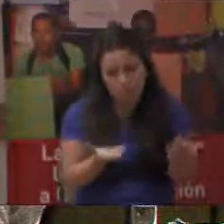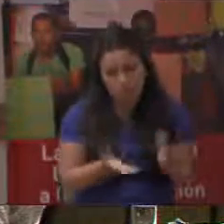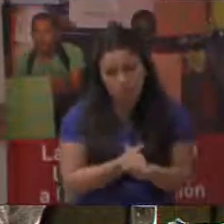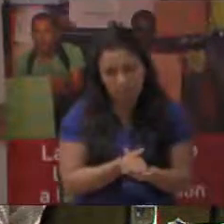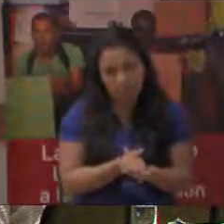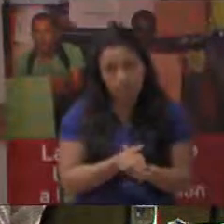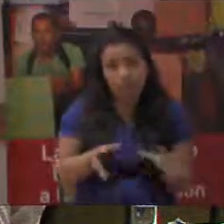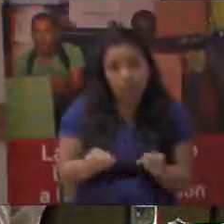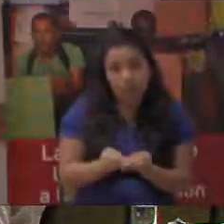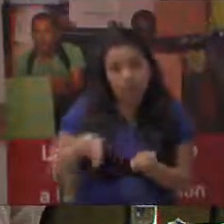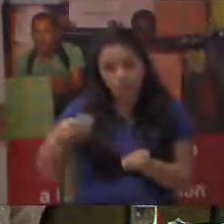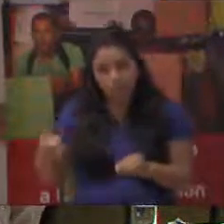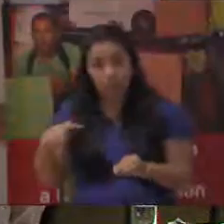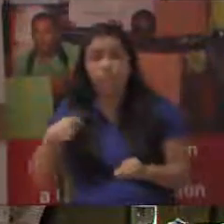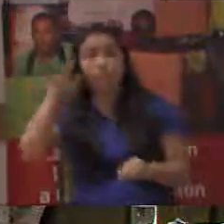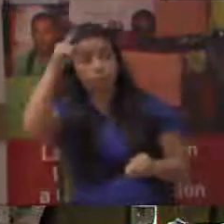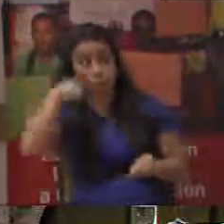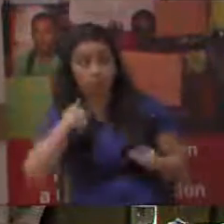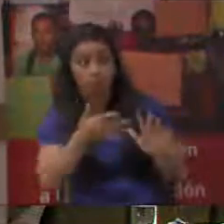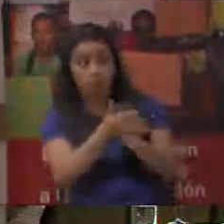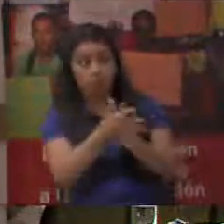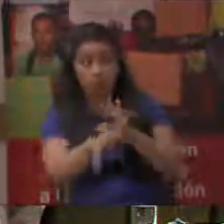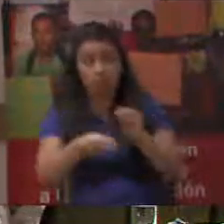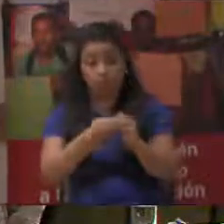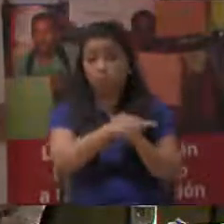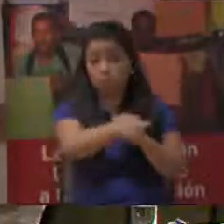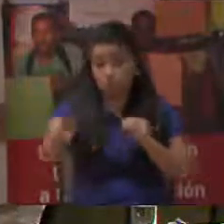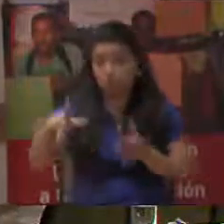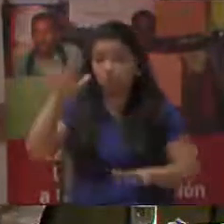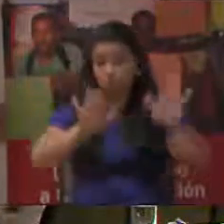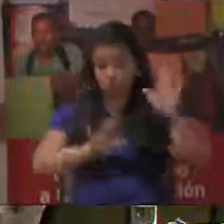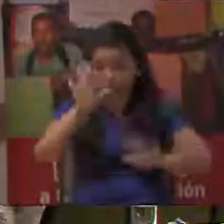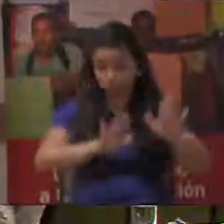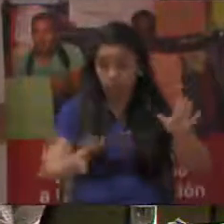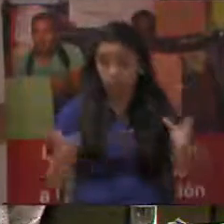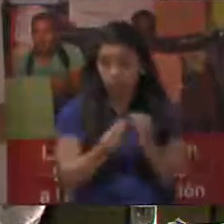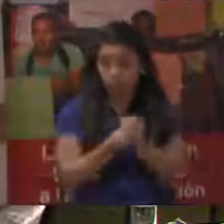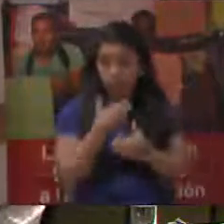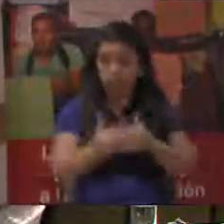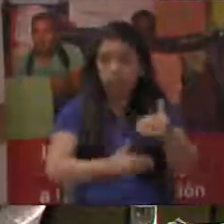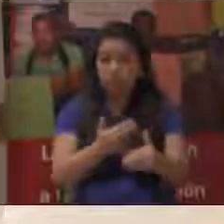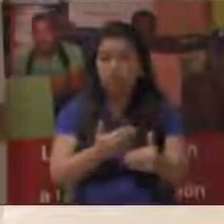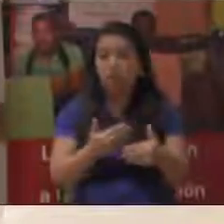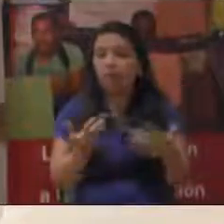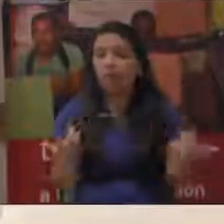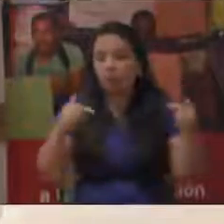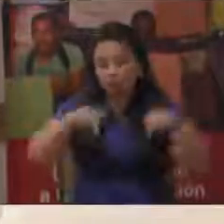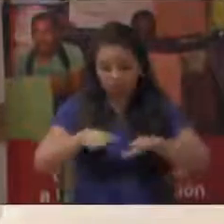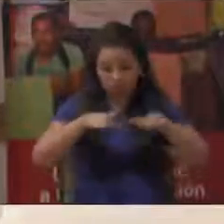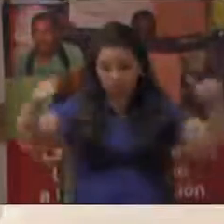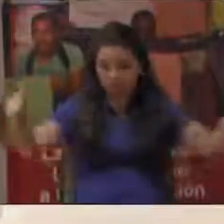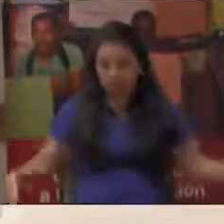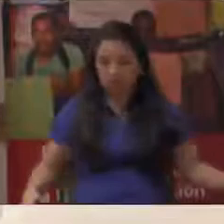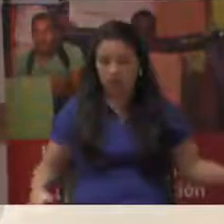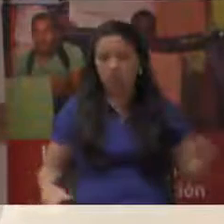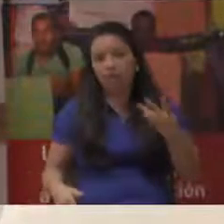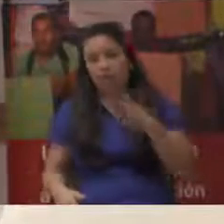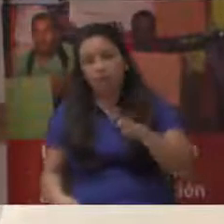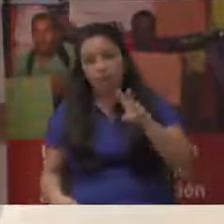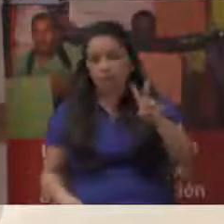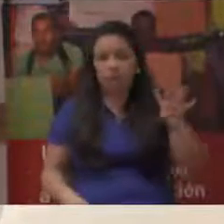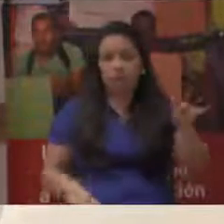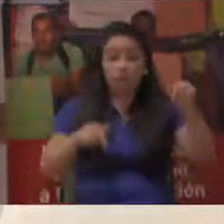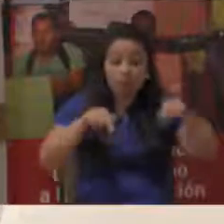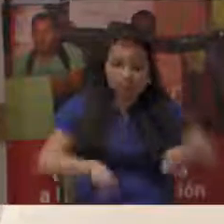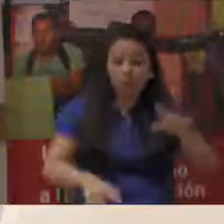quiero ponerle a los participantes del proceso de reintegración. El haber puesto este panel de 1424 tiene